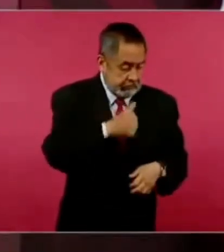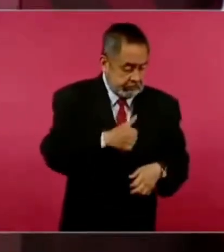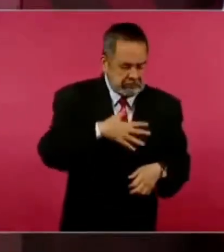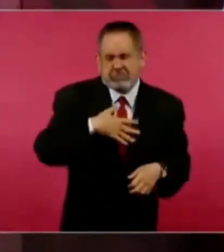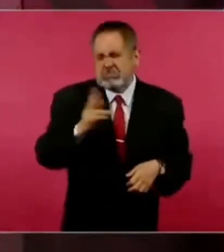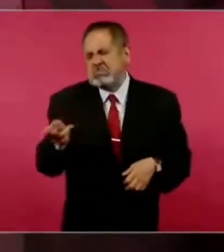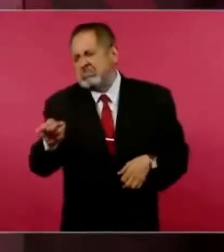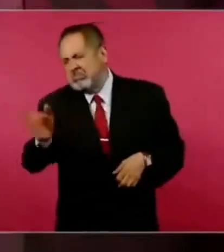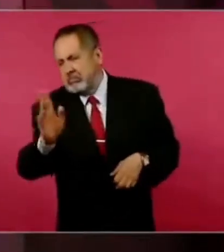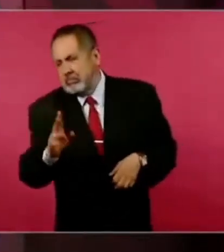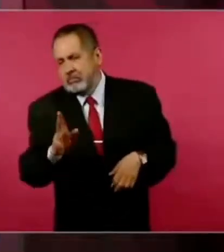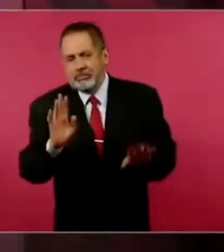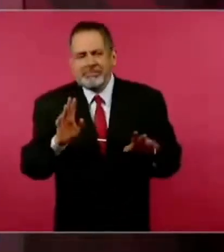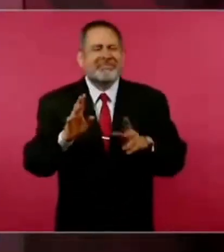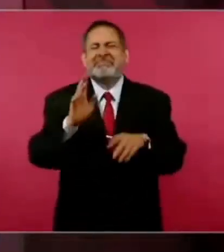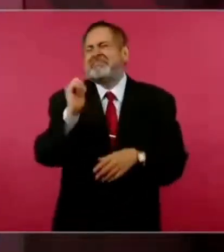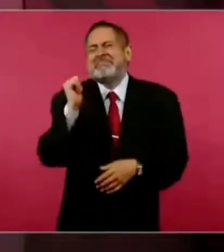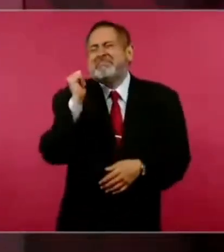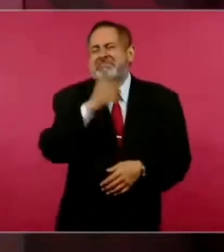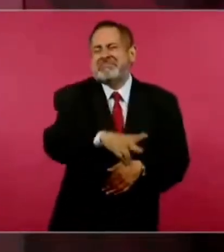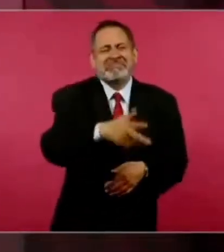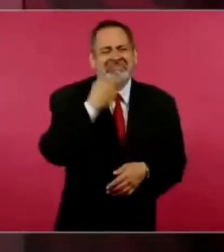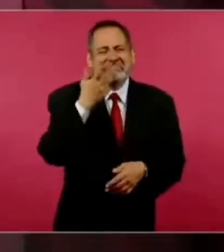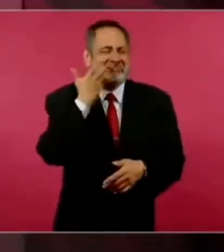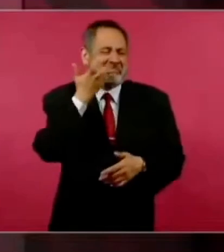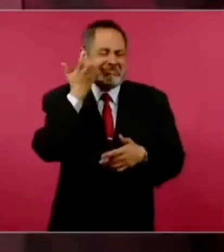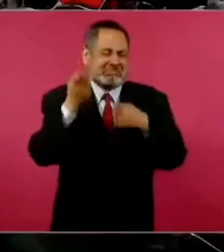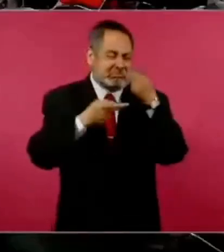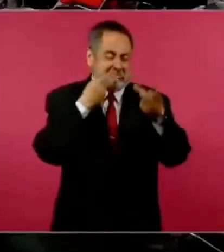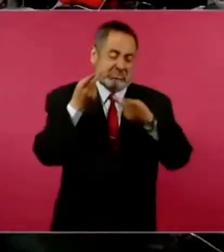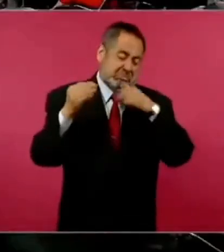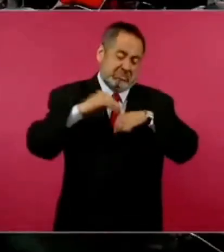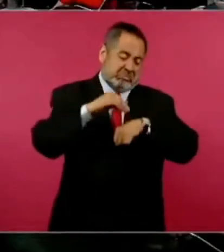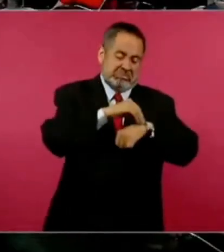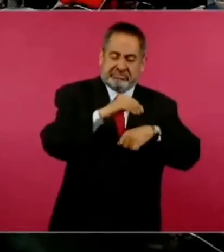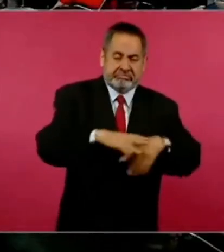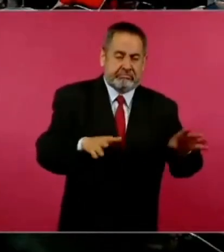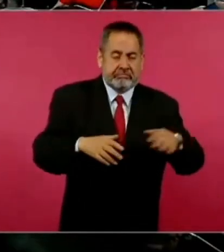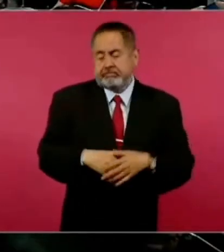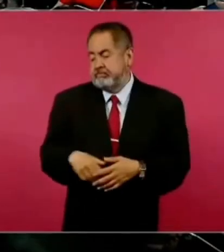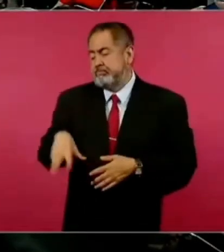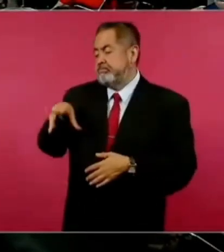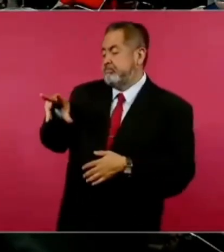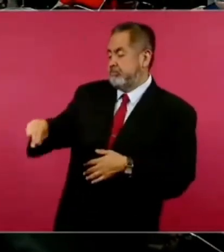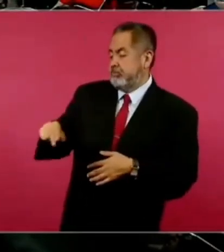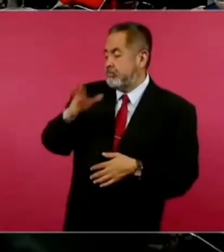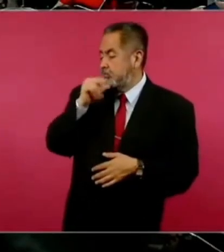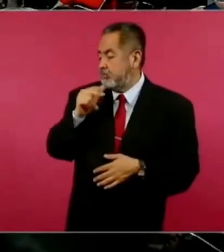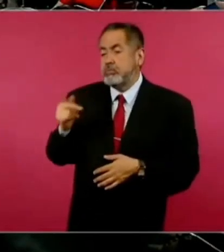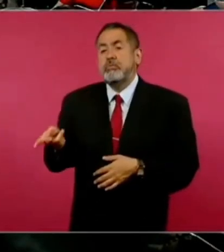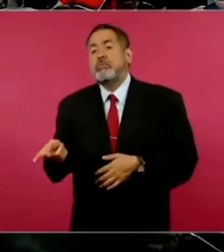Algo así, una coartada de ese tipo. Y rechazan.